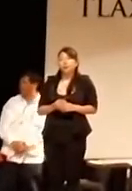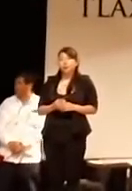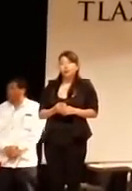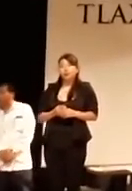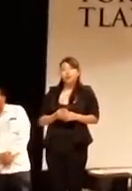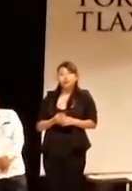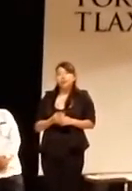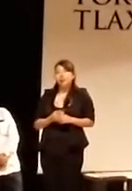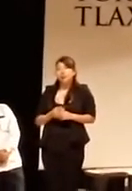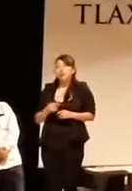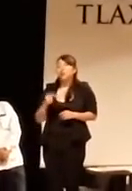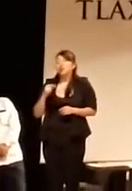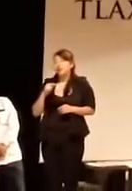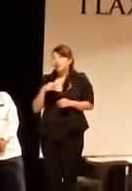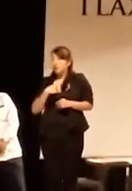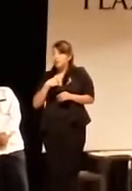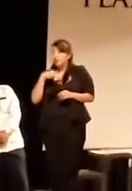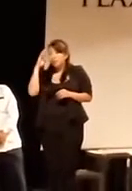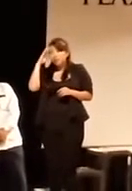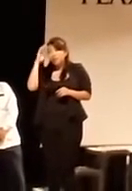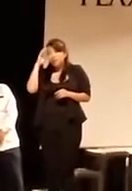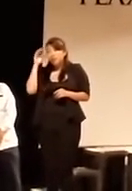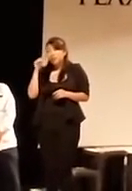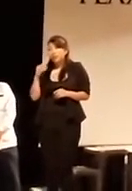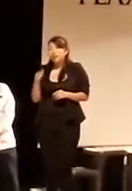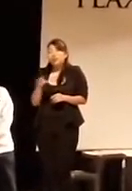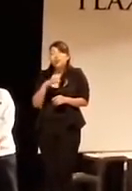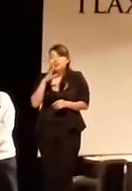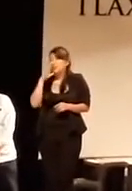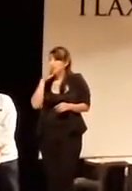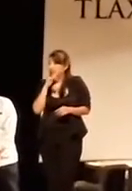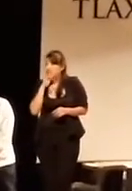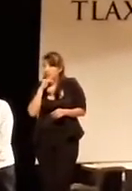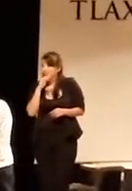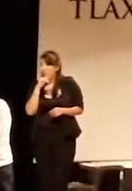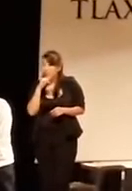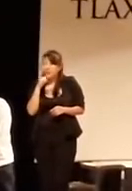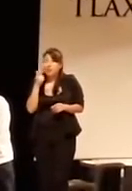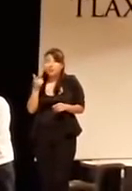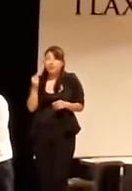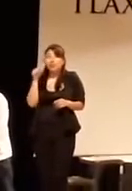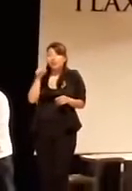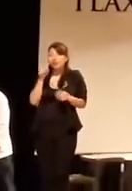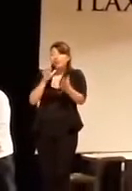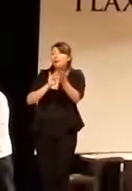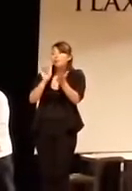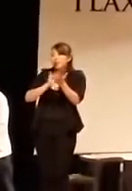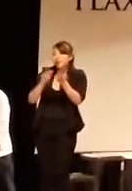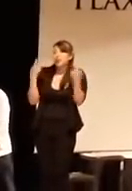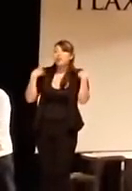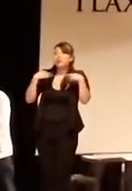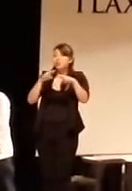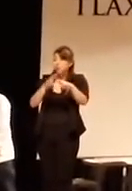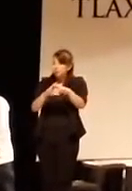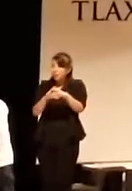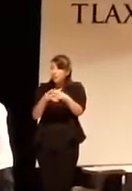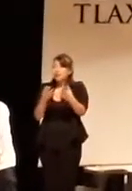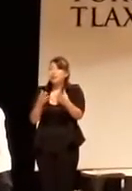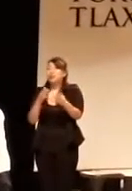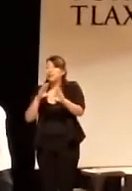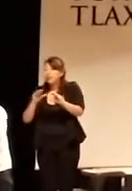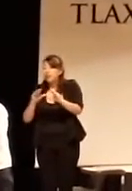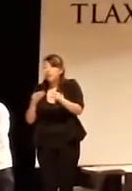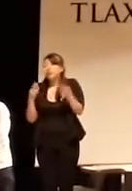No es posible seguir manteniendo la ecuación la cuna es destino. Reconocer la educación como derecho